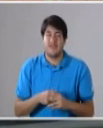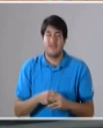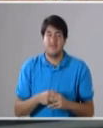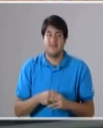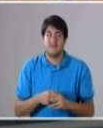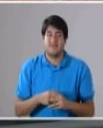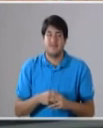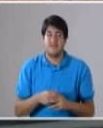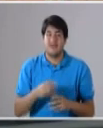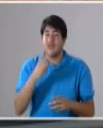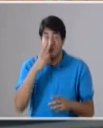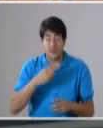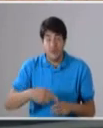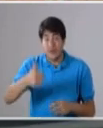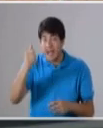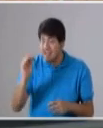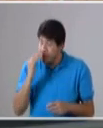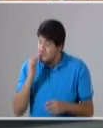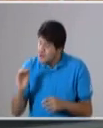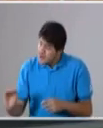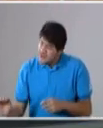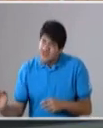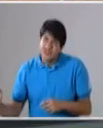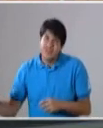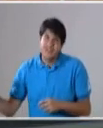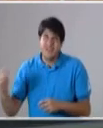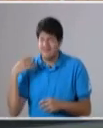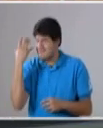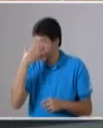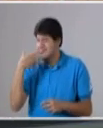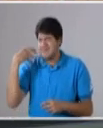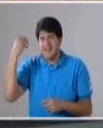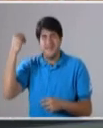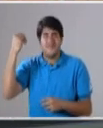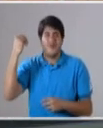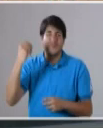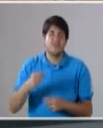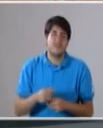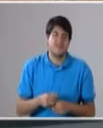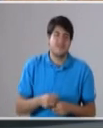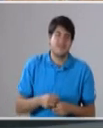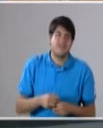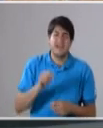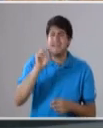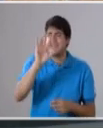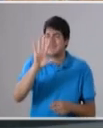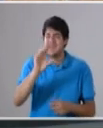Sus hijitas eran unas muchachitas, hermano, lindas las patojitas, tenían como unos